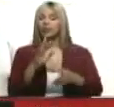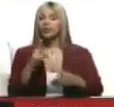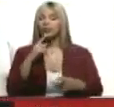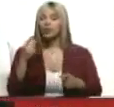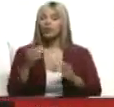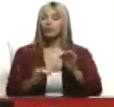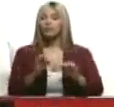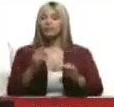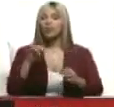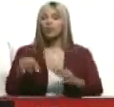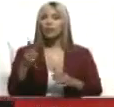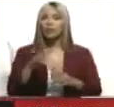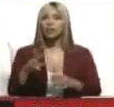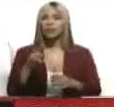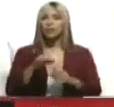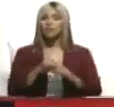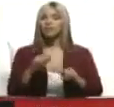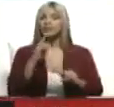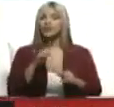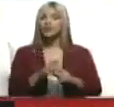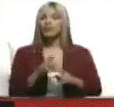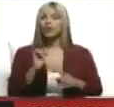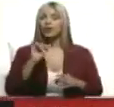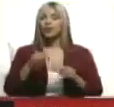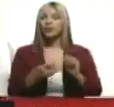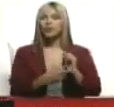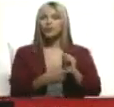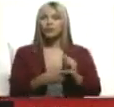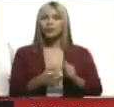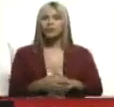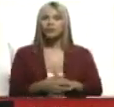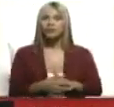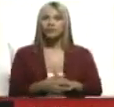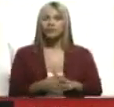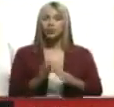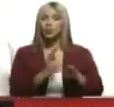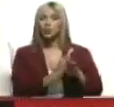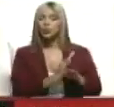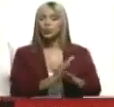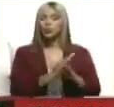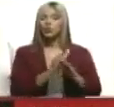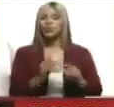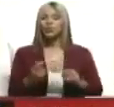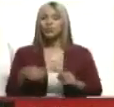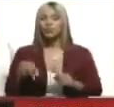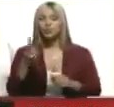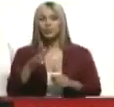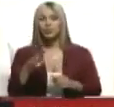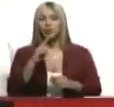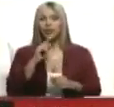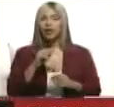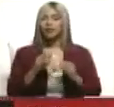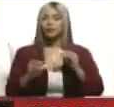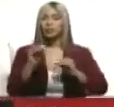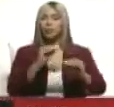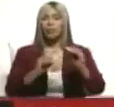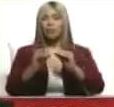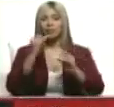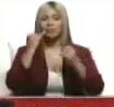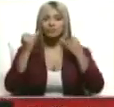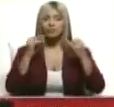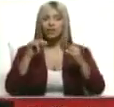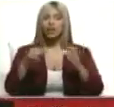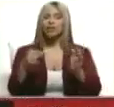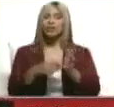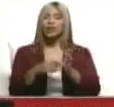demanda contra Venezuela y termina como procurador de Guaidó, como protector de los activos de Venezuela, y es el que monta todas estas operaciones para que